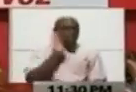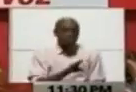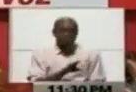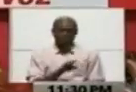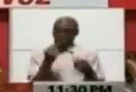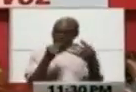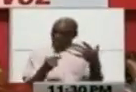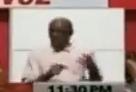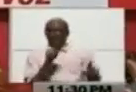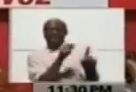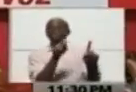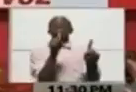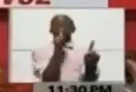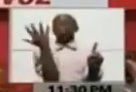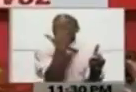será?